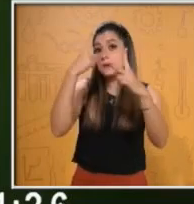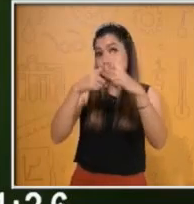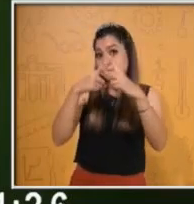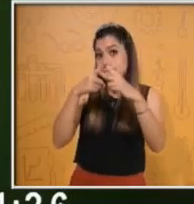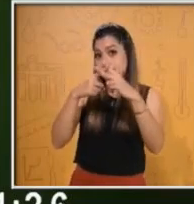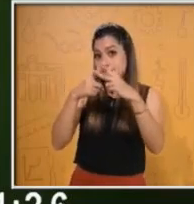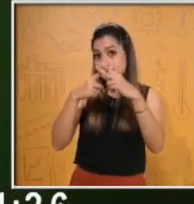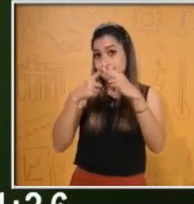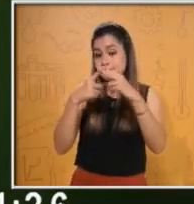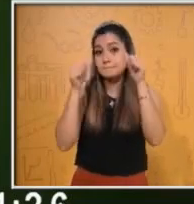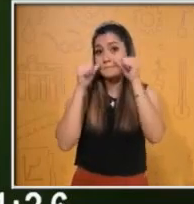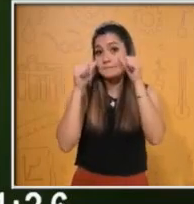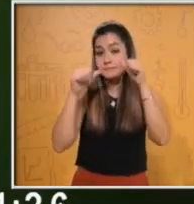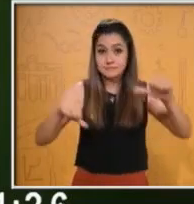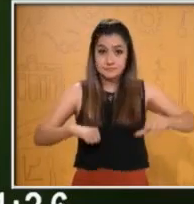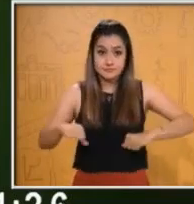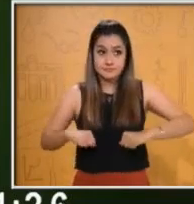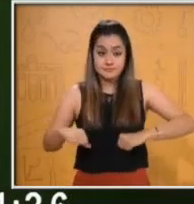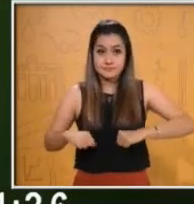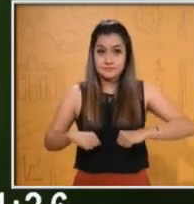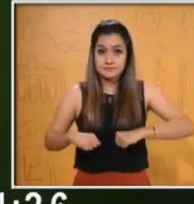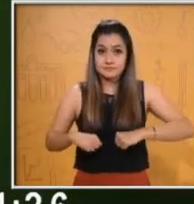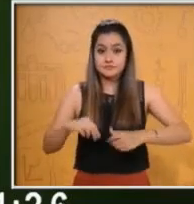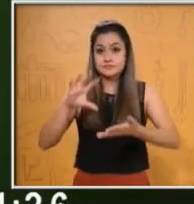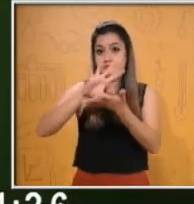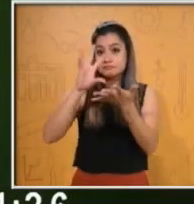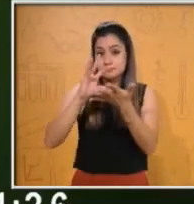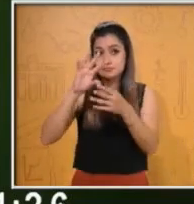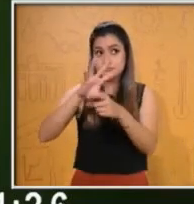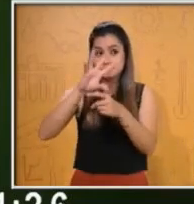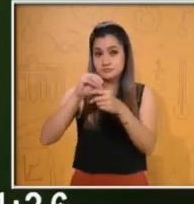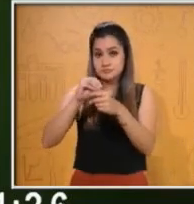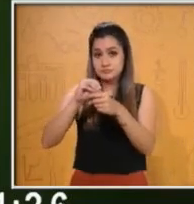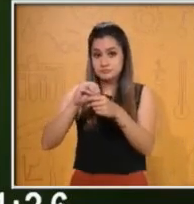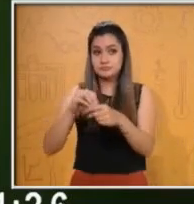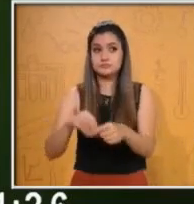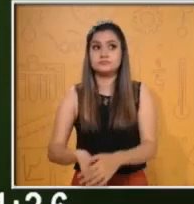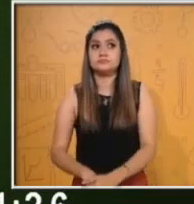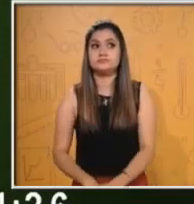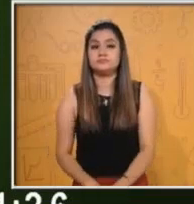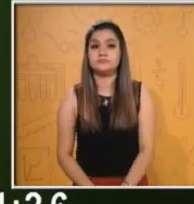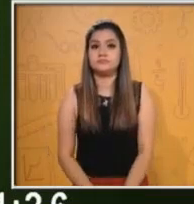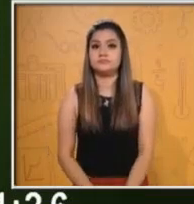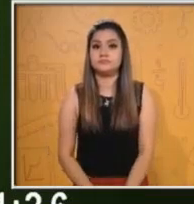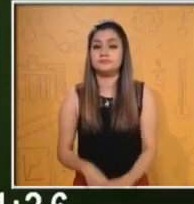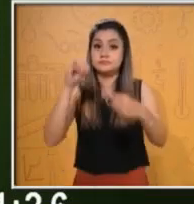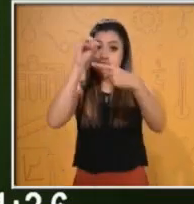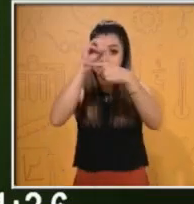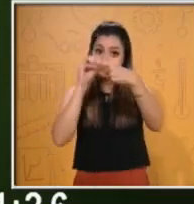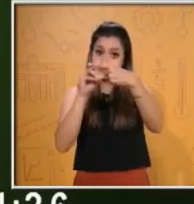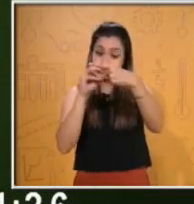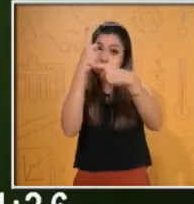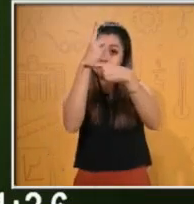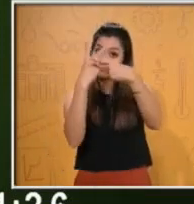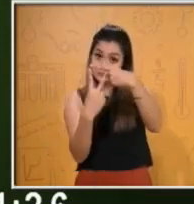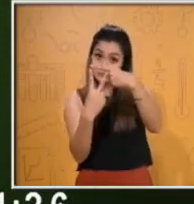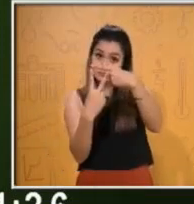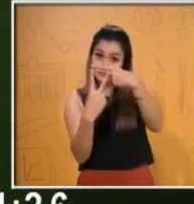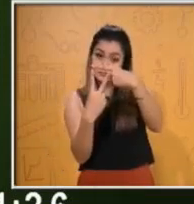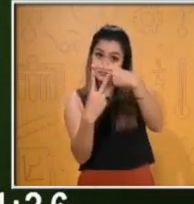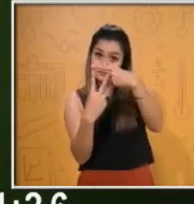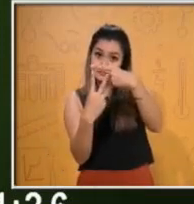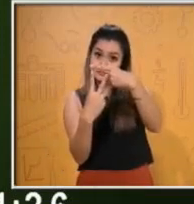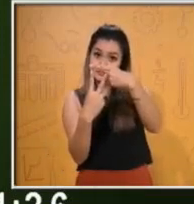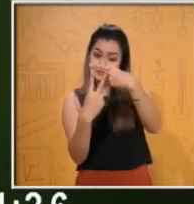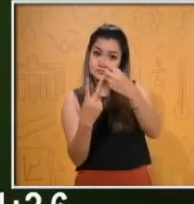profe Ricky. Así es. Es una actividad que se complementa con lo que están aprendiendo. Y ahora viene la fracción 1 medio,